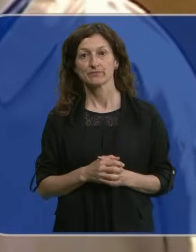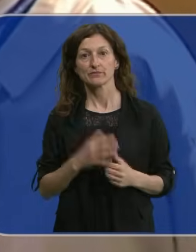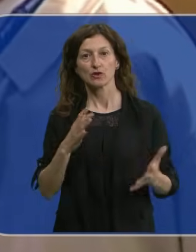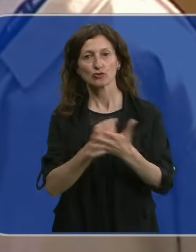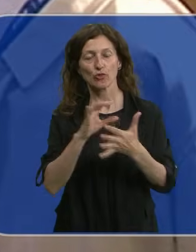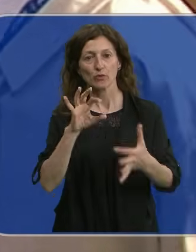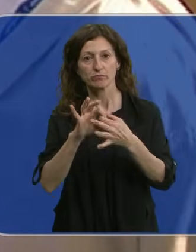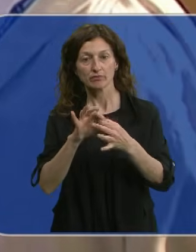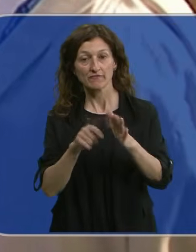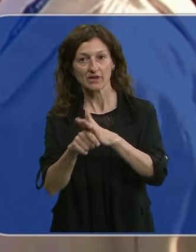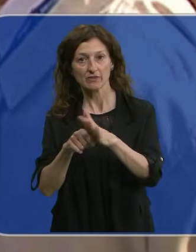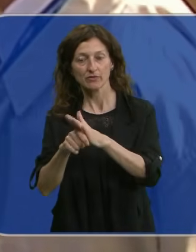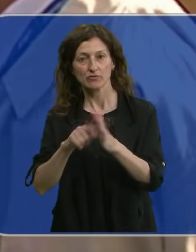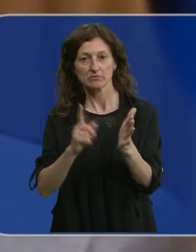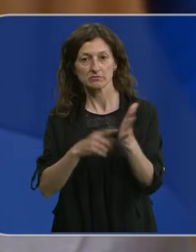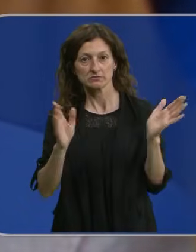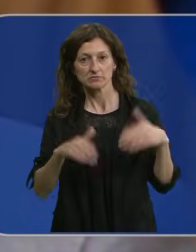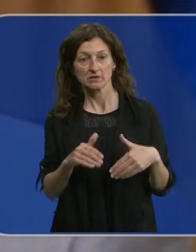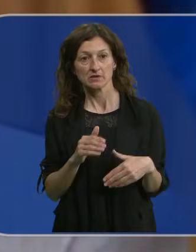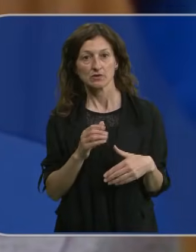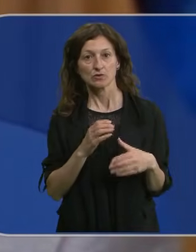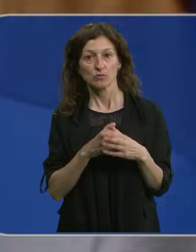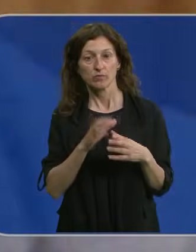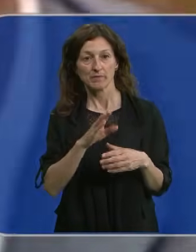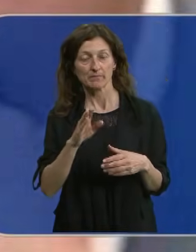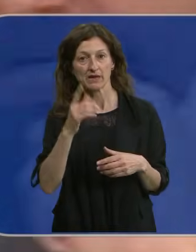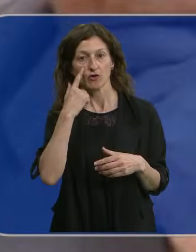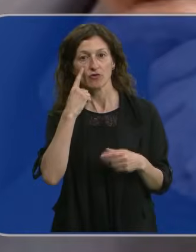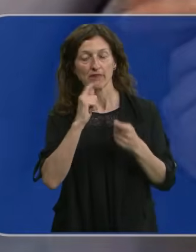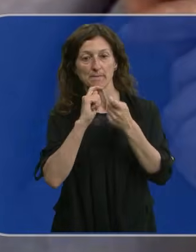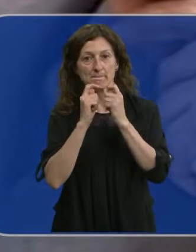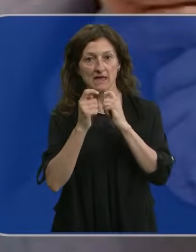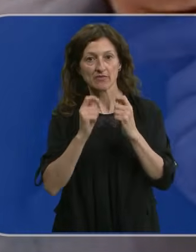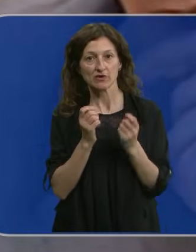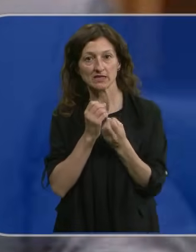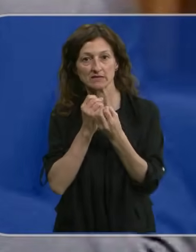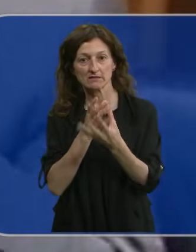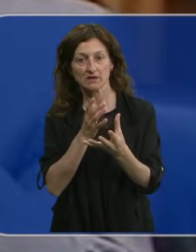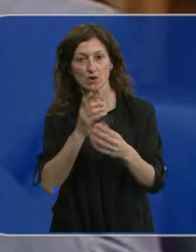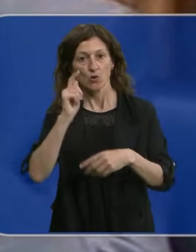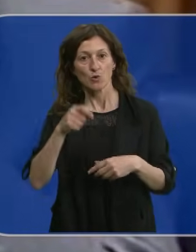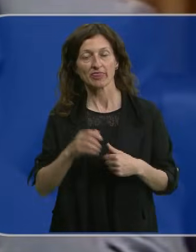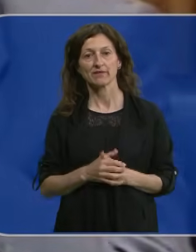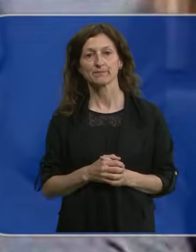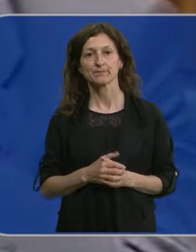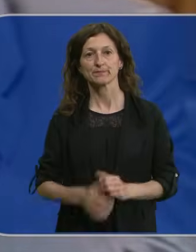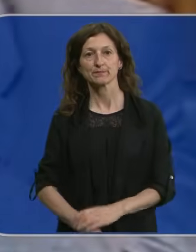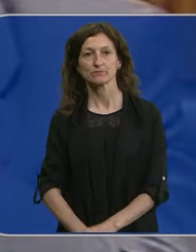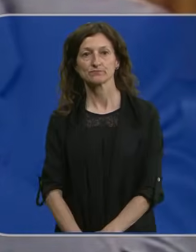lo relacionado con la financiación irregular de su partido la conoce solo a través de los medios y de una testifical con el juez Ruz.